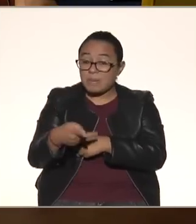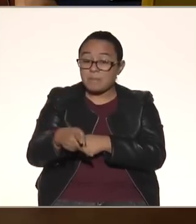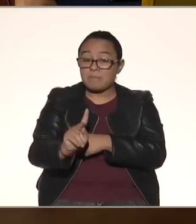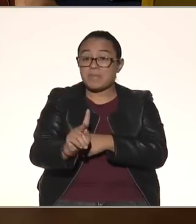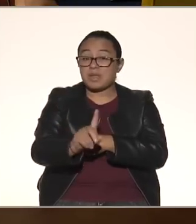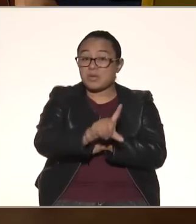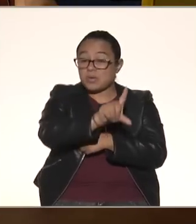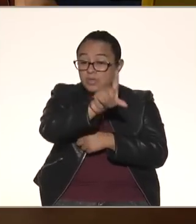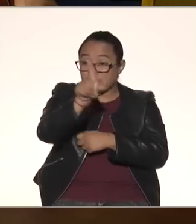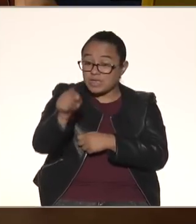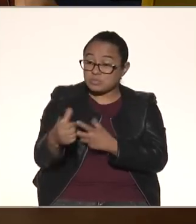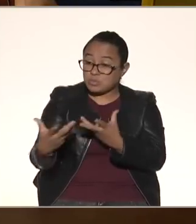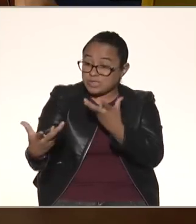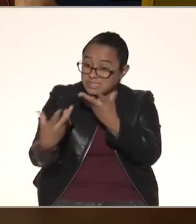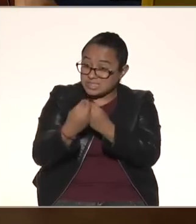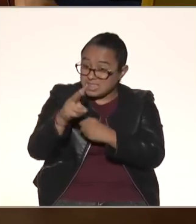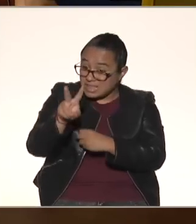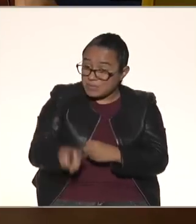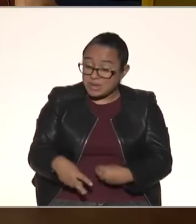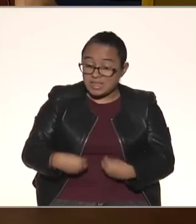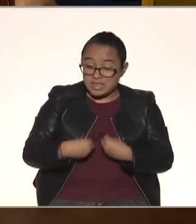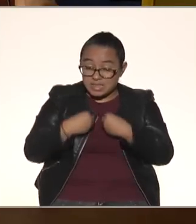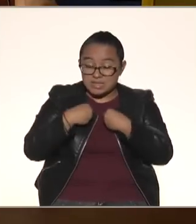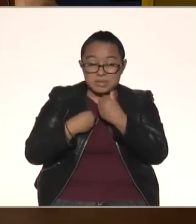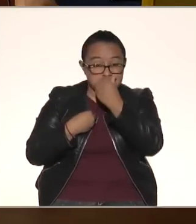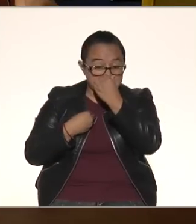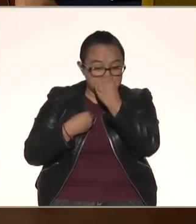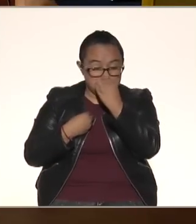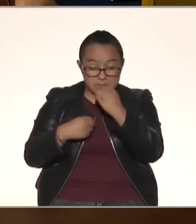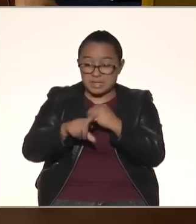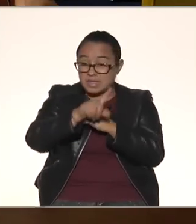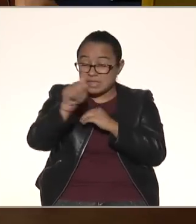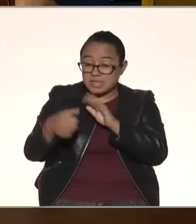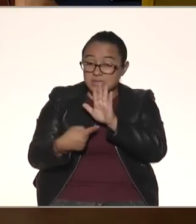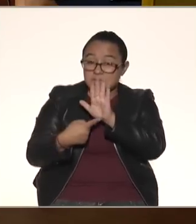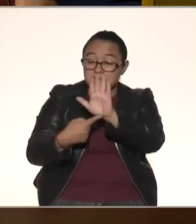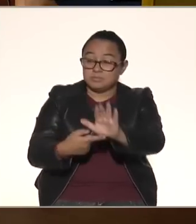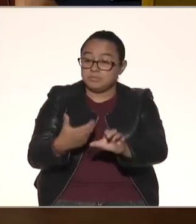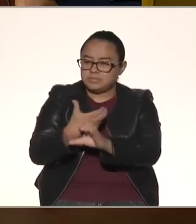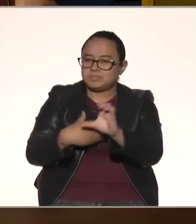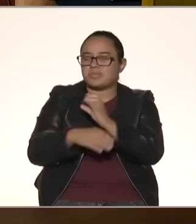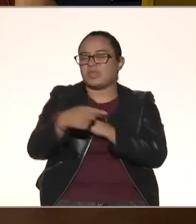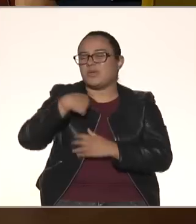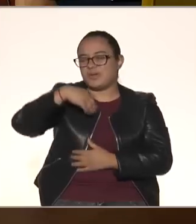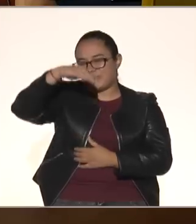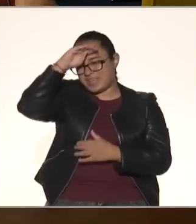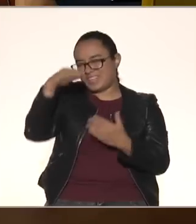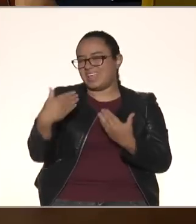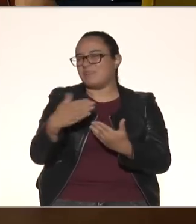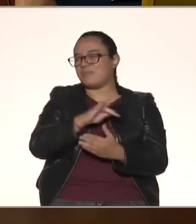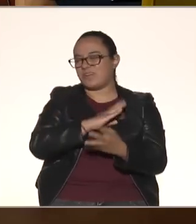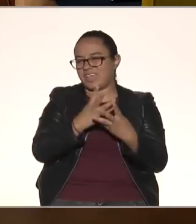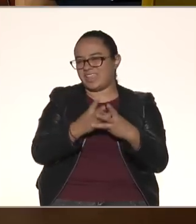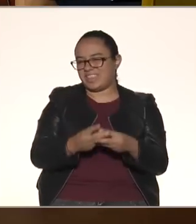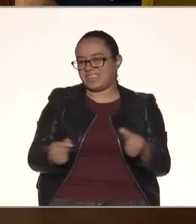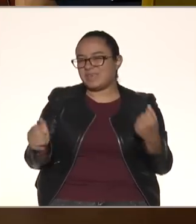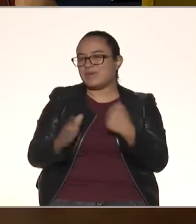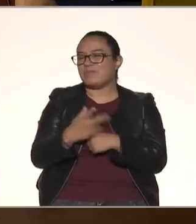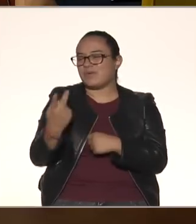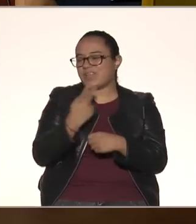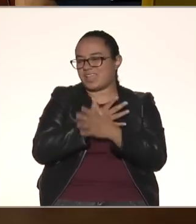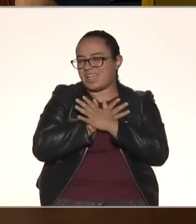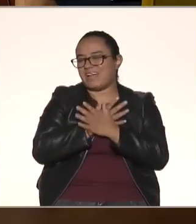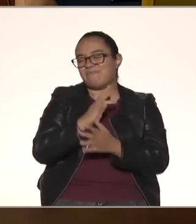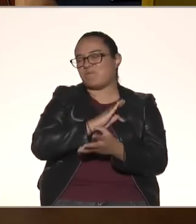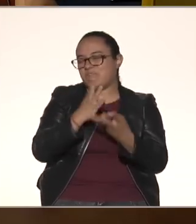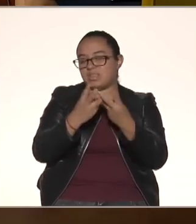llegas a vivir con una persona, y sacas todas esas cosas que pensaste que las ibas a superar, porque el amor todo lo